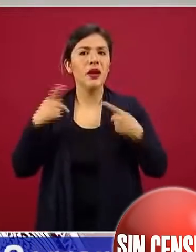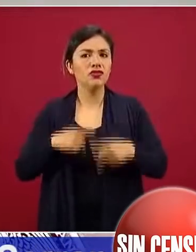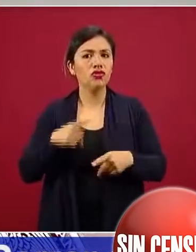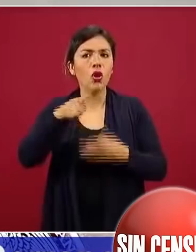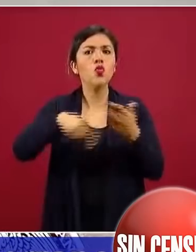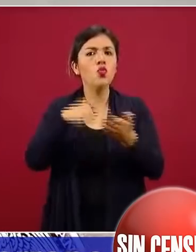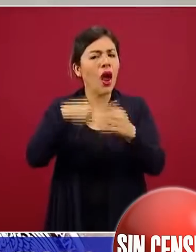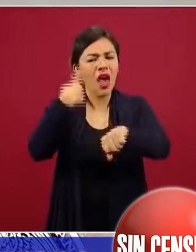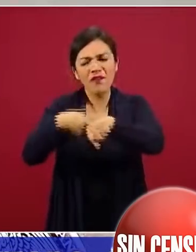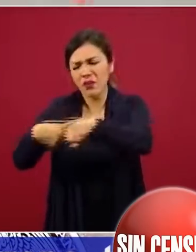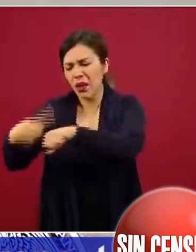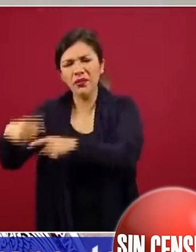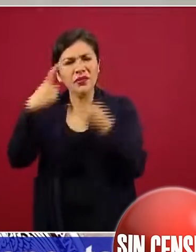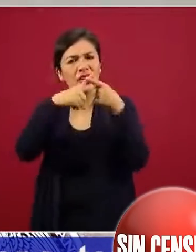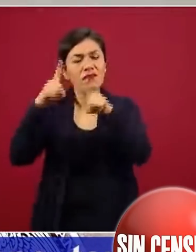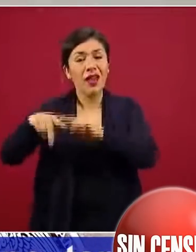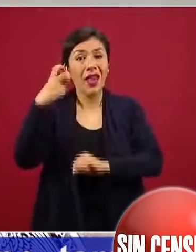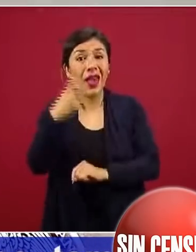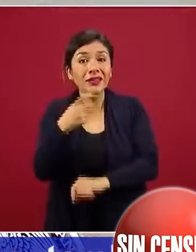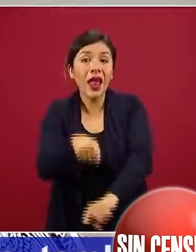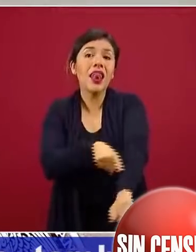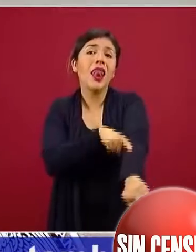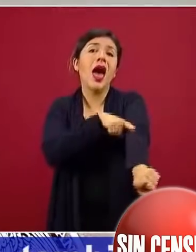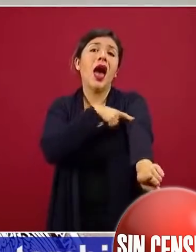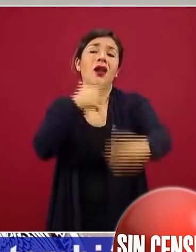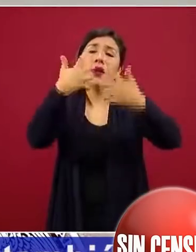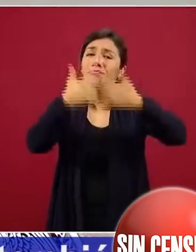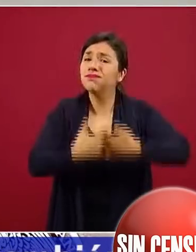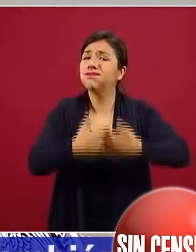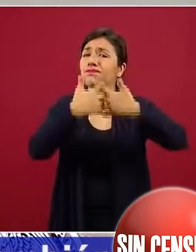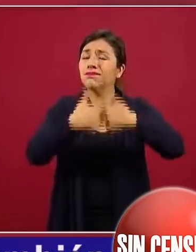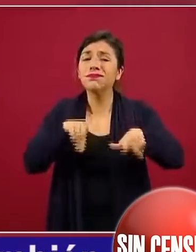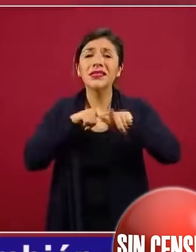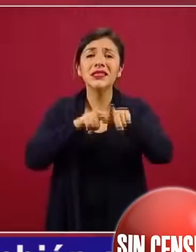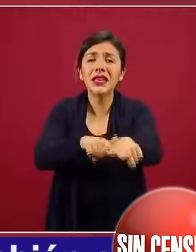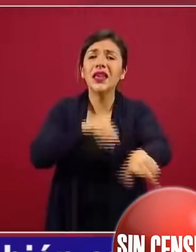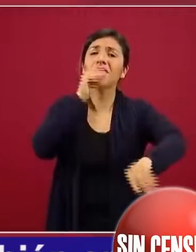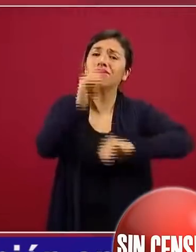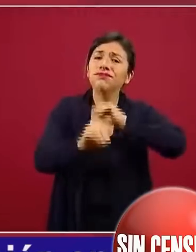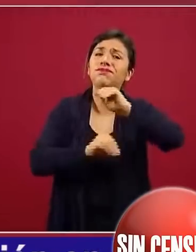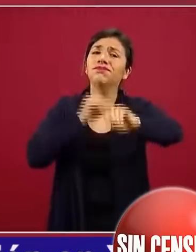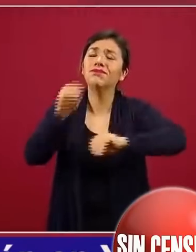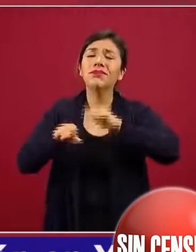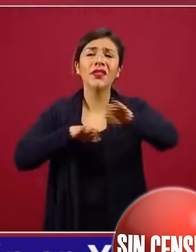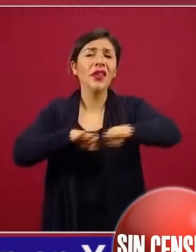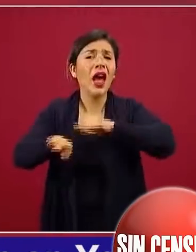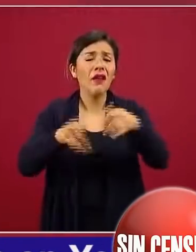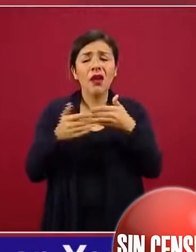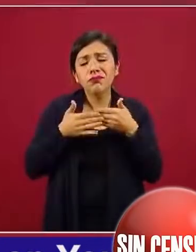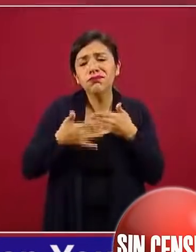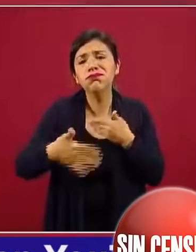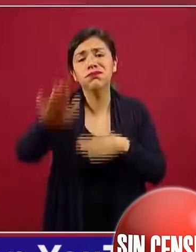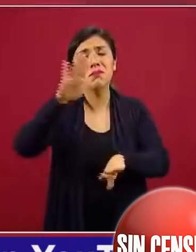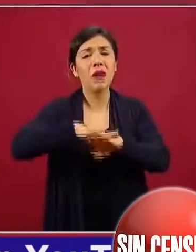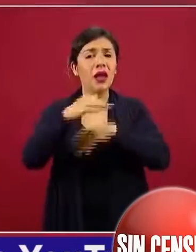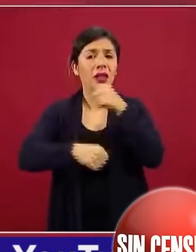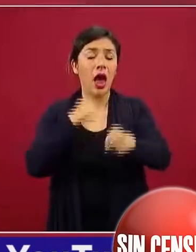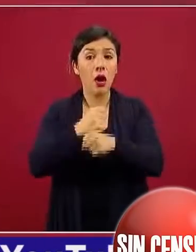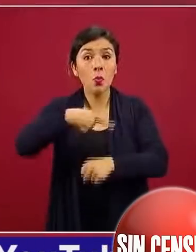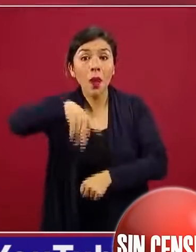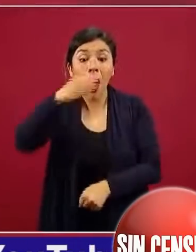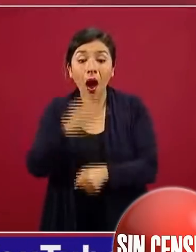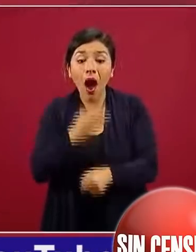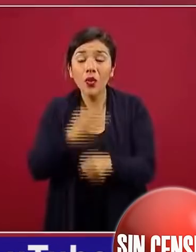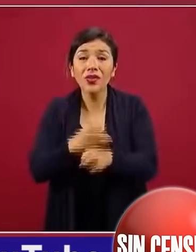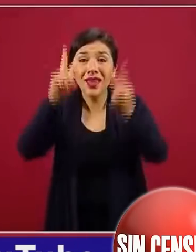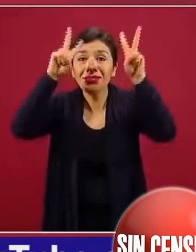sus padecimientos. Eso va a ser un proceso que vamos a seguir a lo largo de los siguientes años, pero ahorita para atender la epidemia